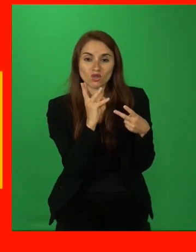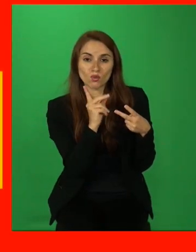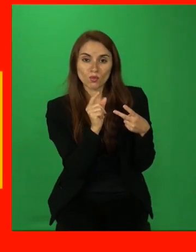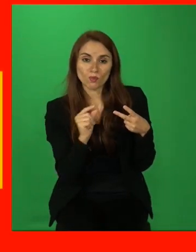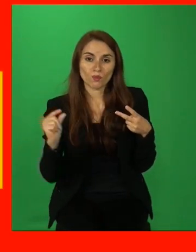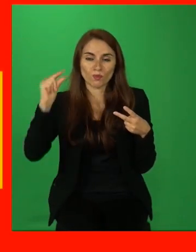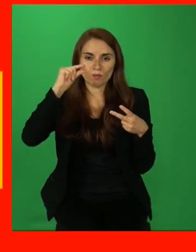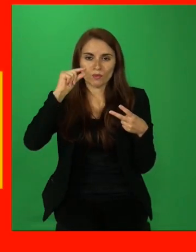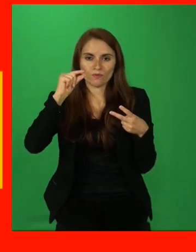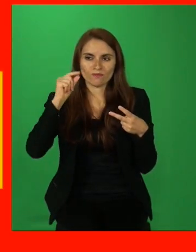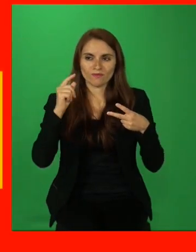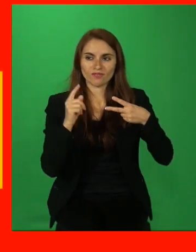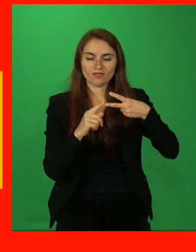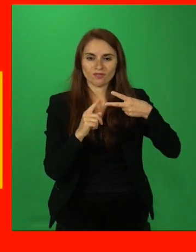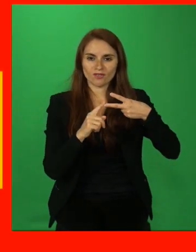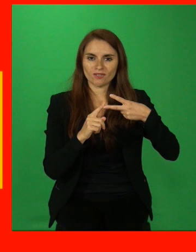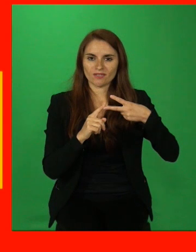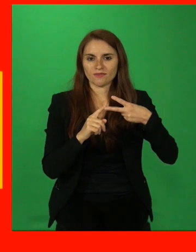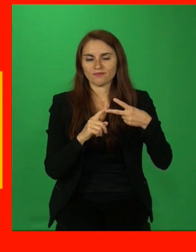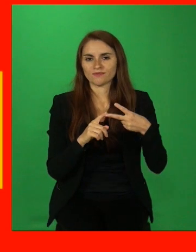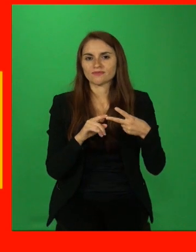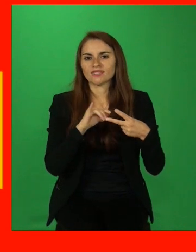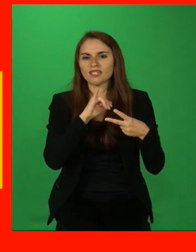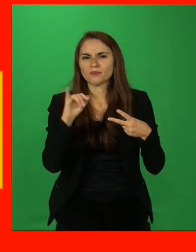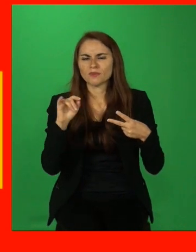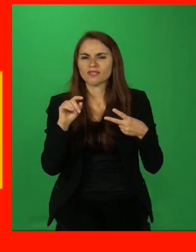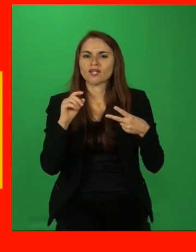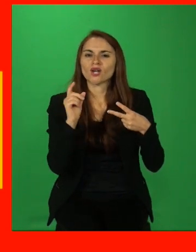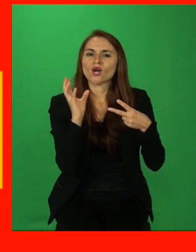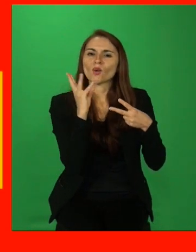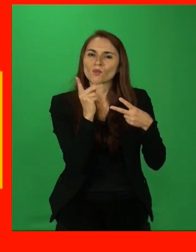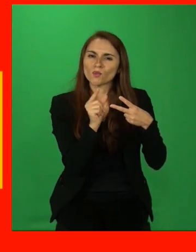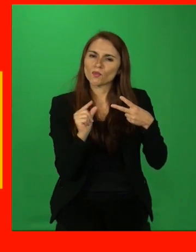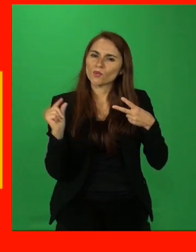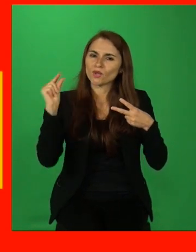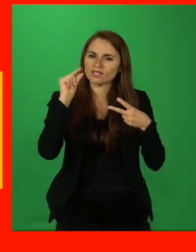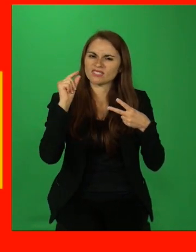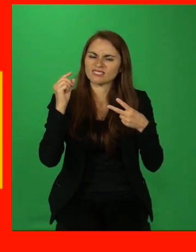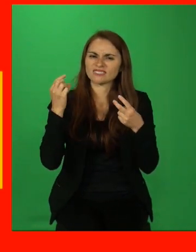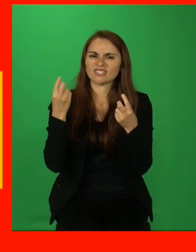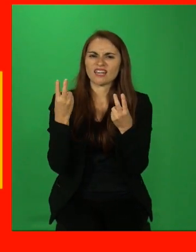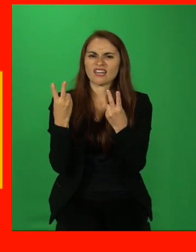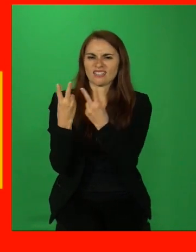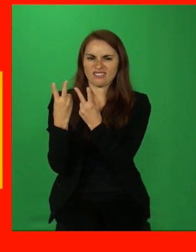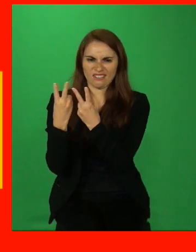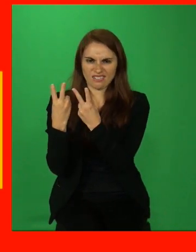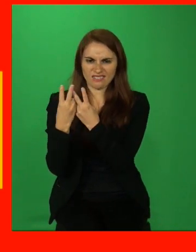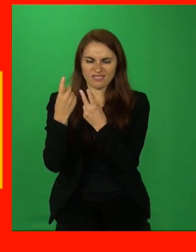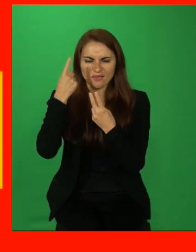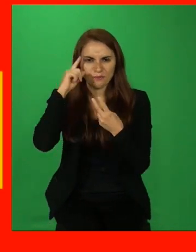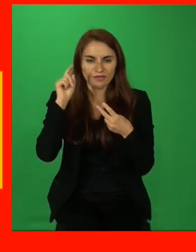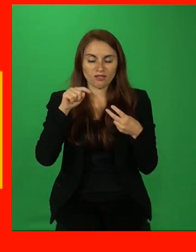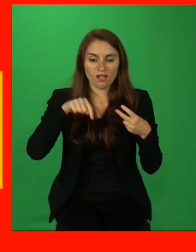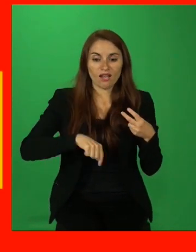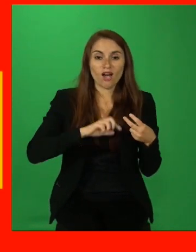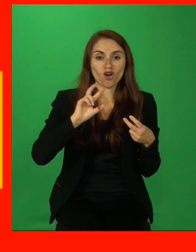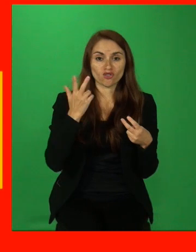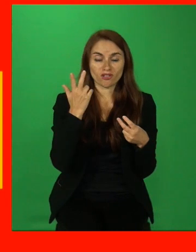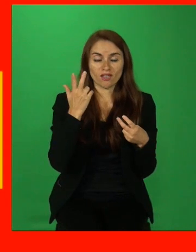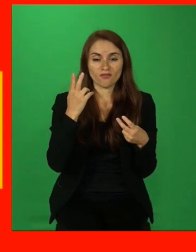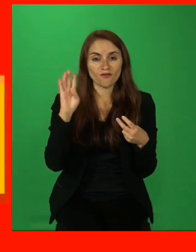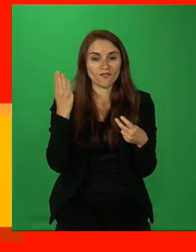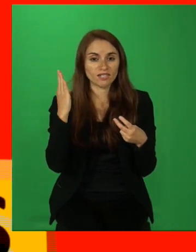están más grandes acá viene potencias y raíces pero hasta octavo vamos a hablar solamente de